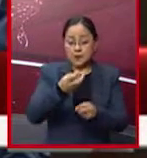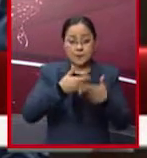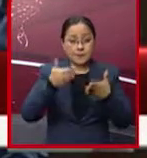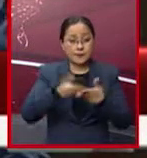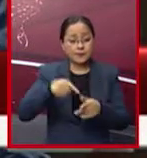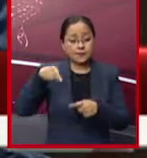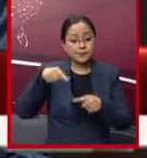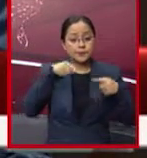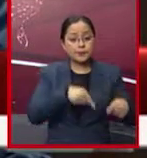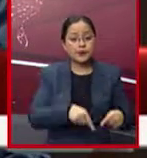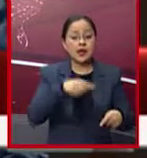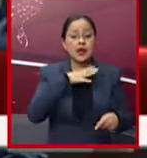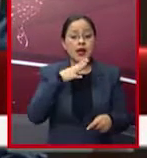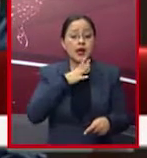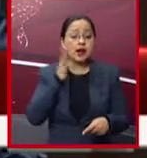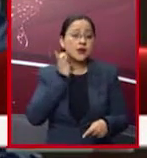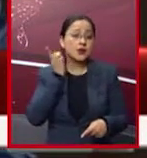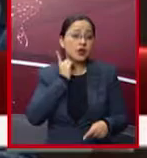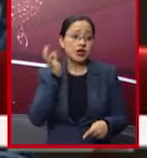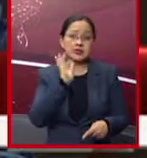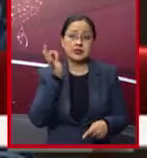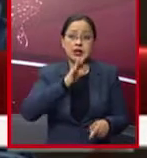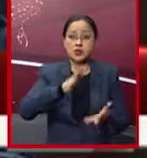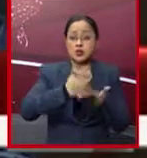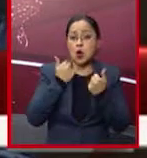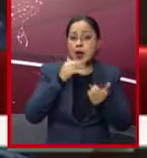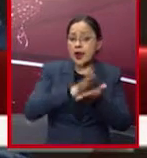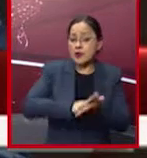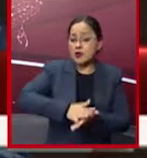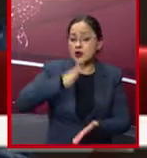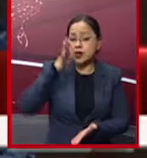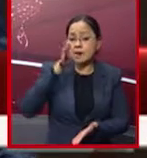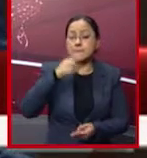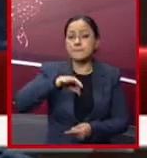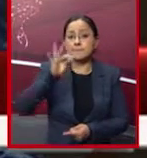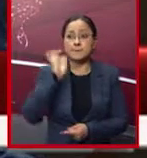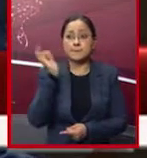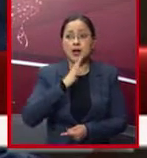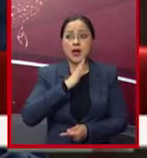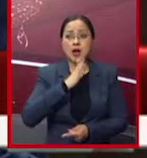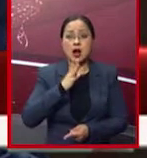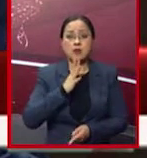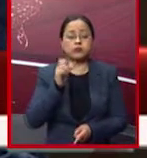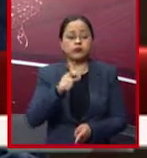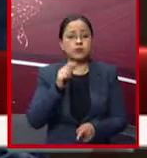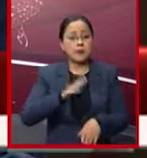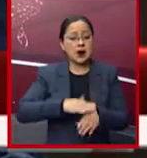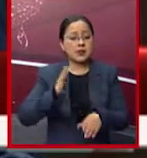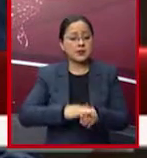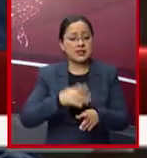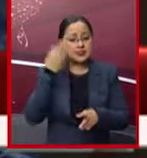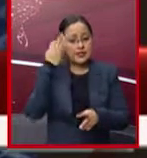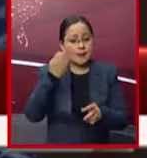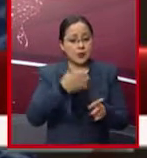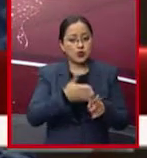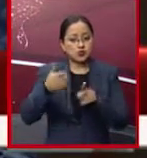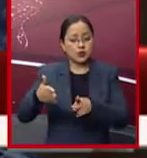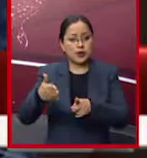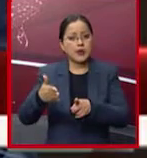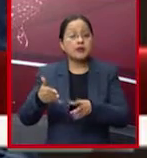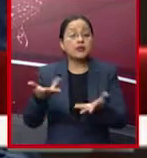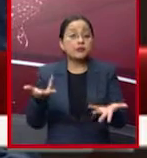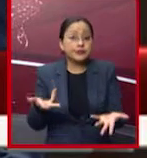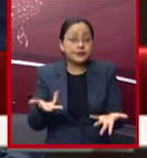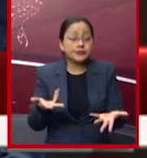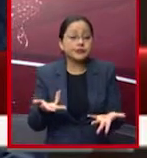esta Cámara, incluso sin mayoría calificada, tener un mandato mayor al que fueron electos.